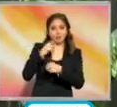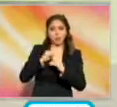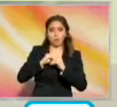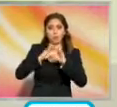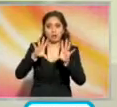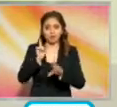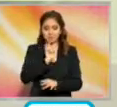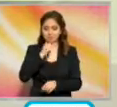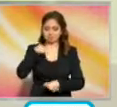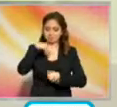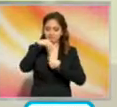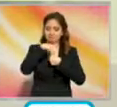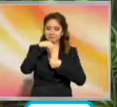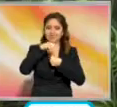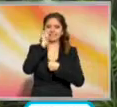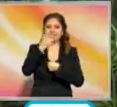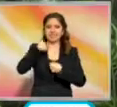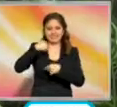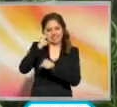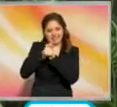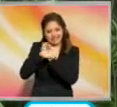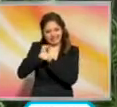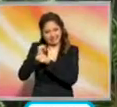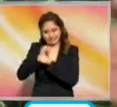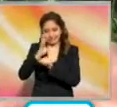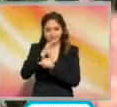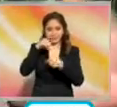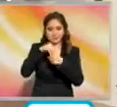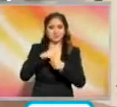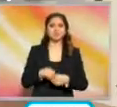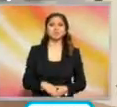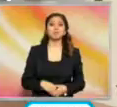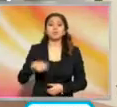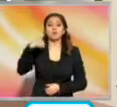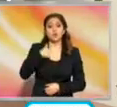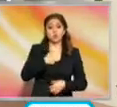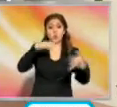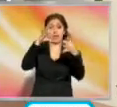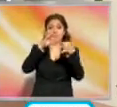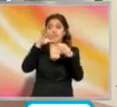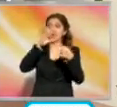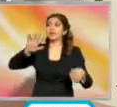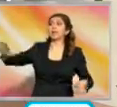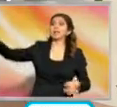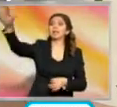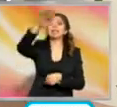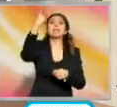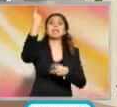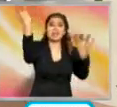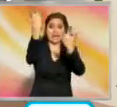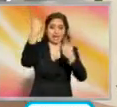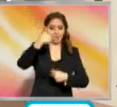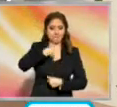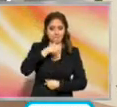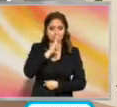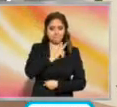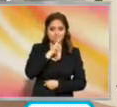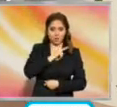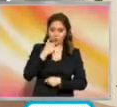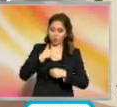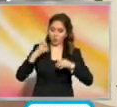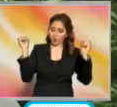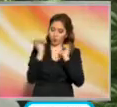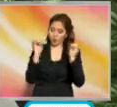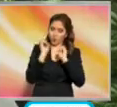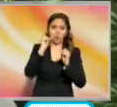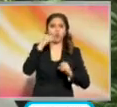solito, así que bien. no voy a, digamos, no voy a... Vamos a hablar en lo general y no en lo particular. Gracias, Sí, sí, yo de creo. hecho, sí. Sí, no me quiero meter en Honduras porque si